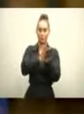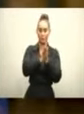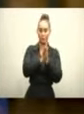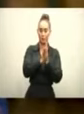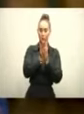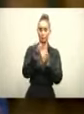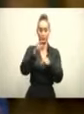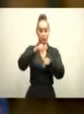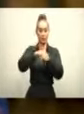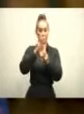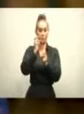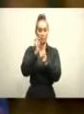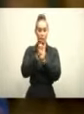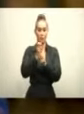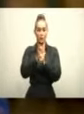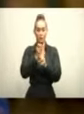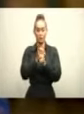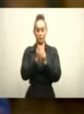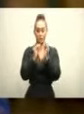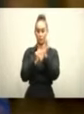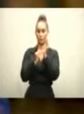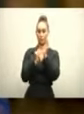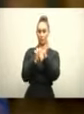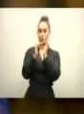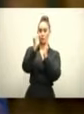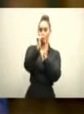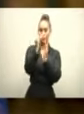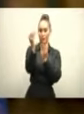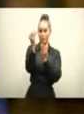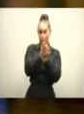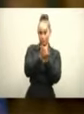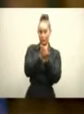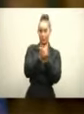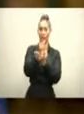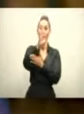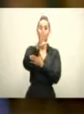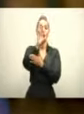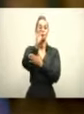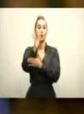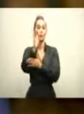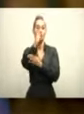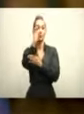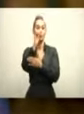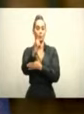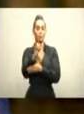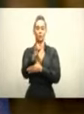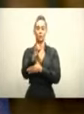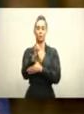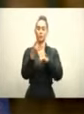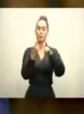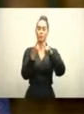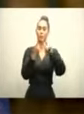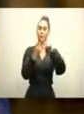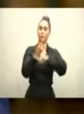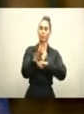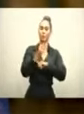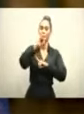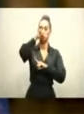reservas internacionales brutas en un 58%. Al mes de julio, el país contaba con unos 6